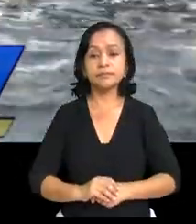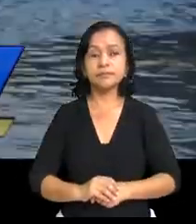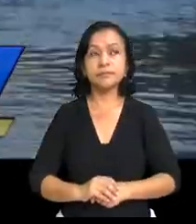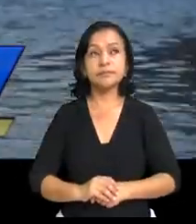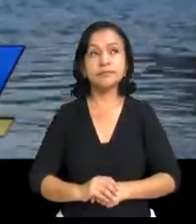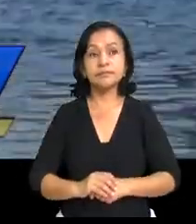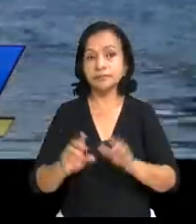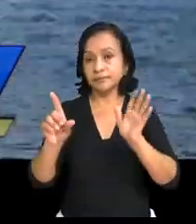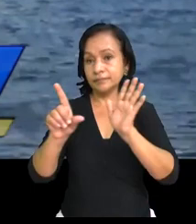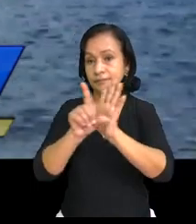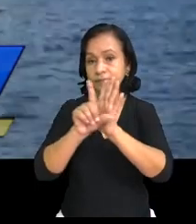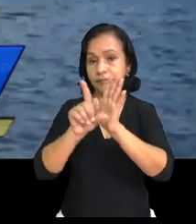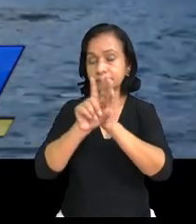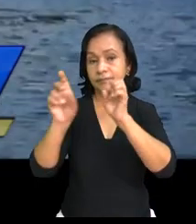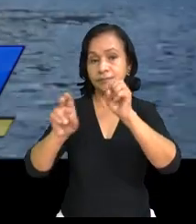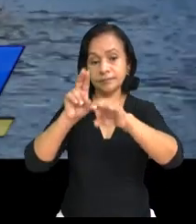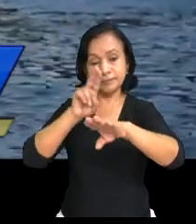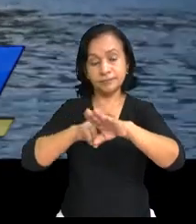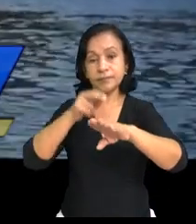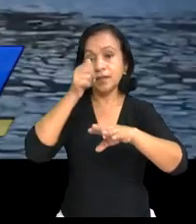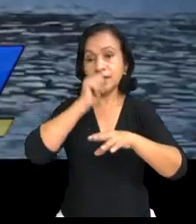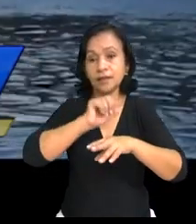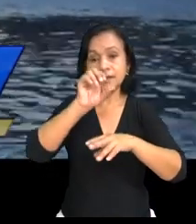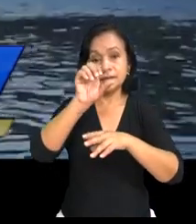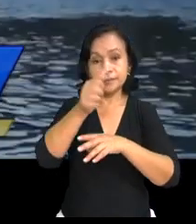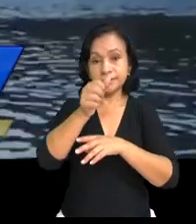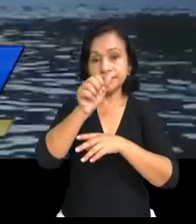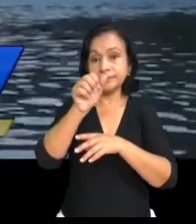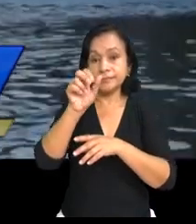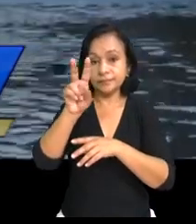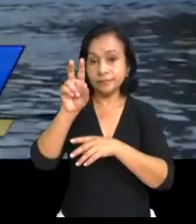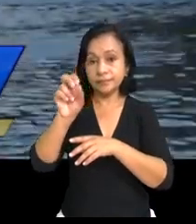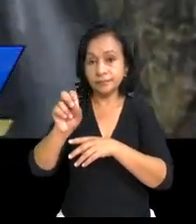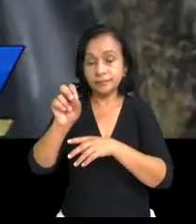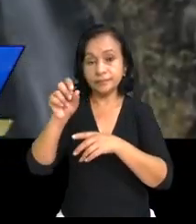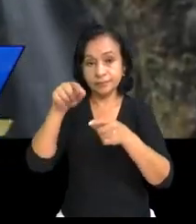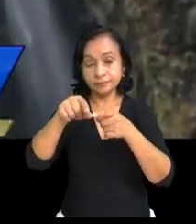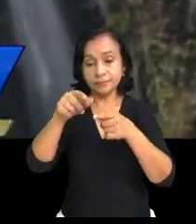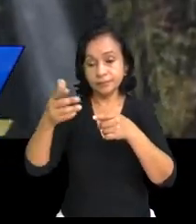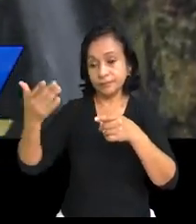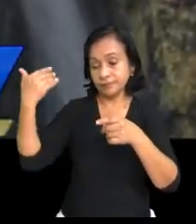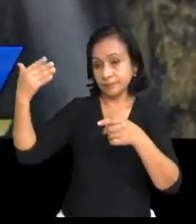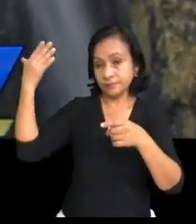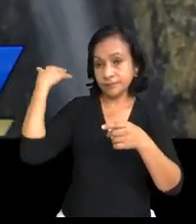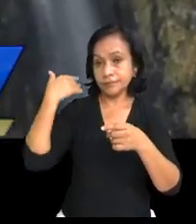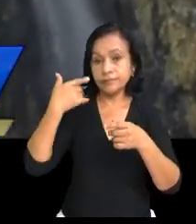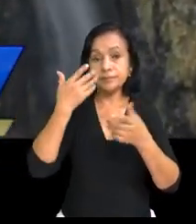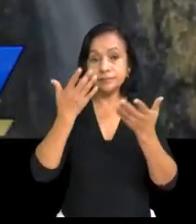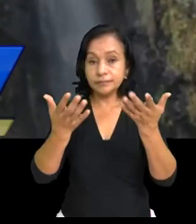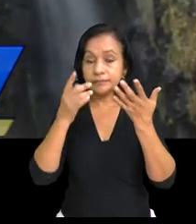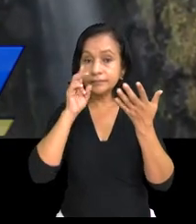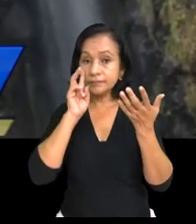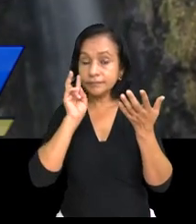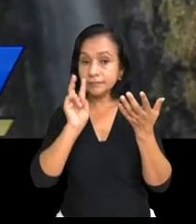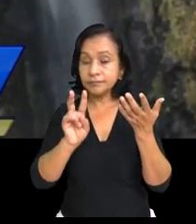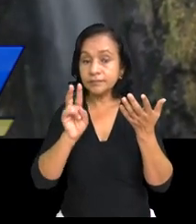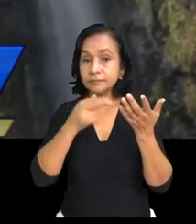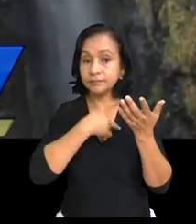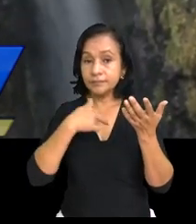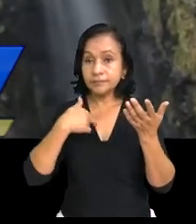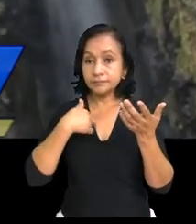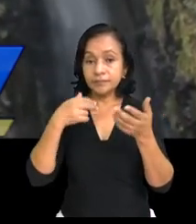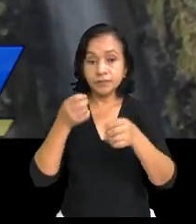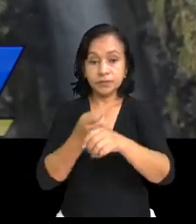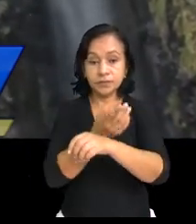En la Ley Nacional de Agua, la Ley 620, que se aprobó en 2010, ¿sí?, se prevé la constitución de un